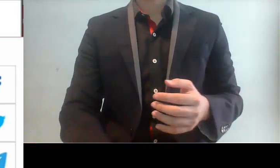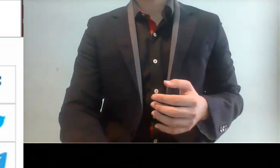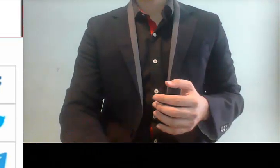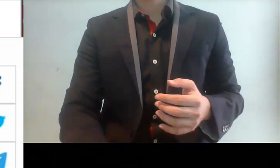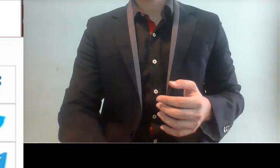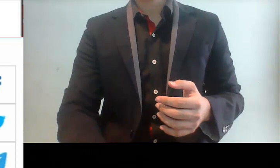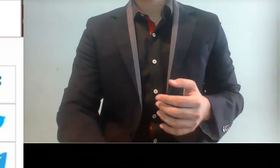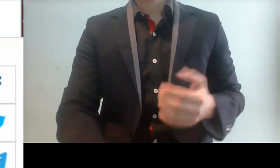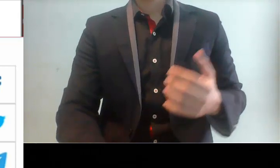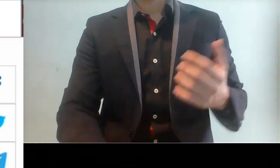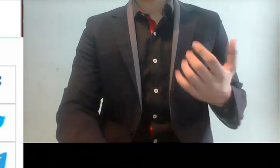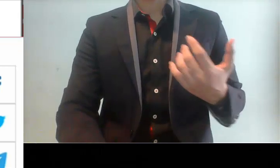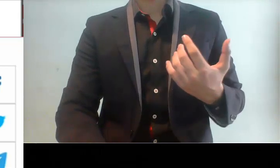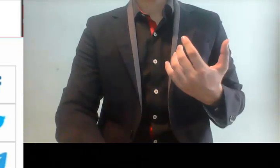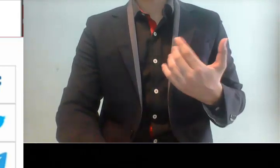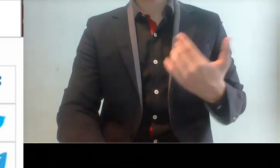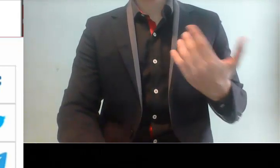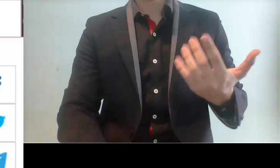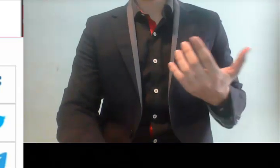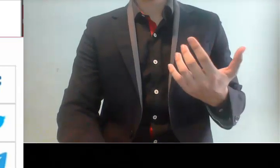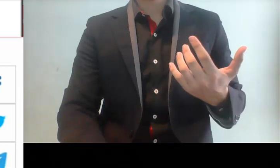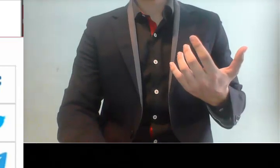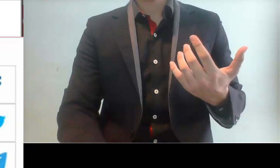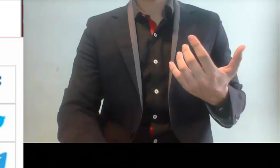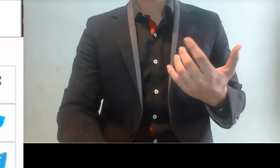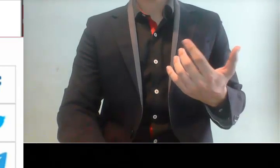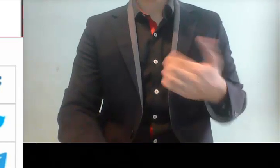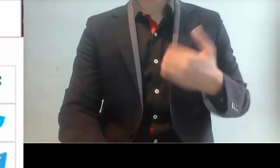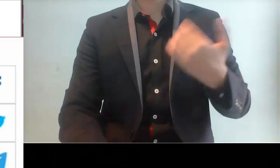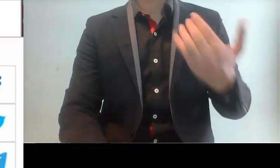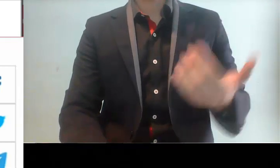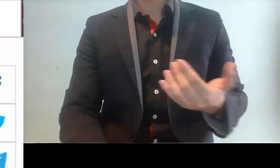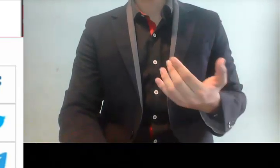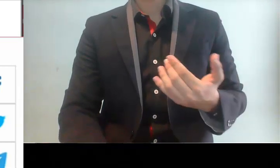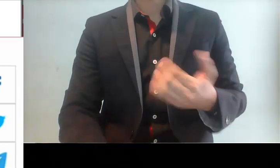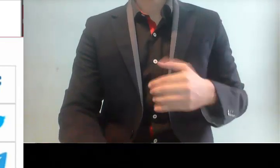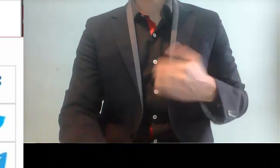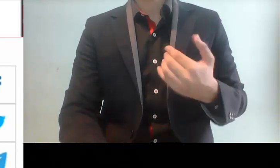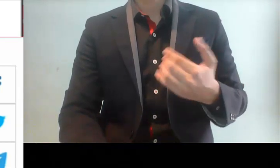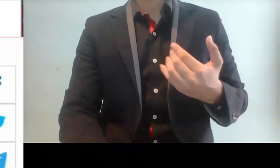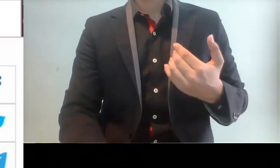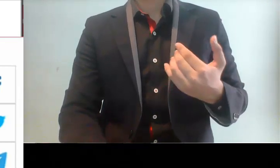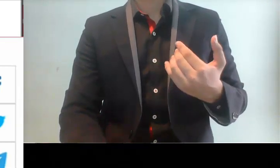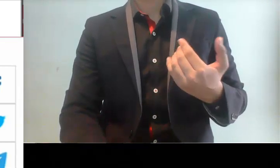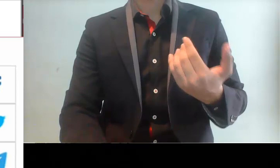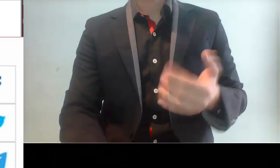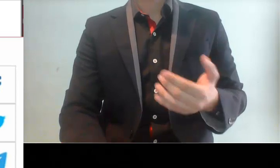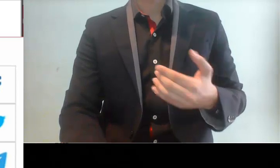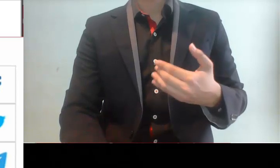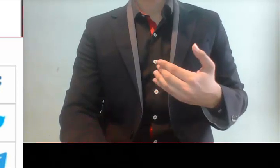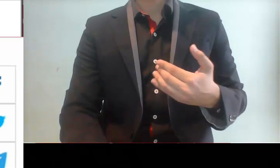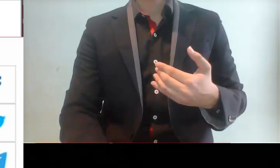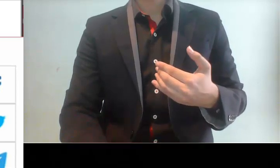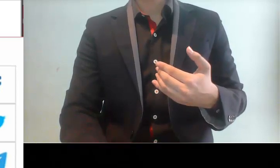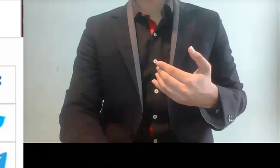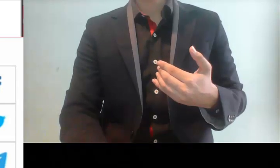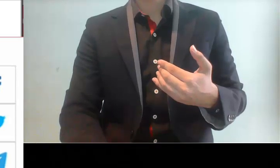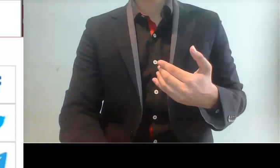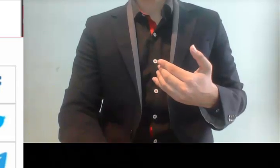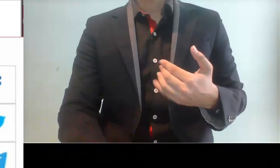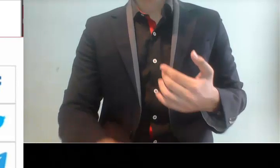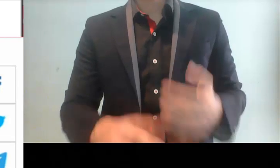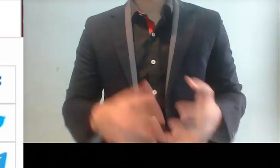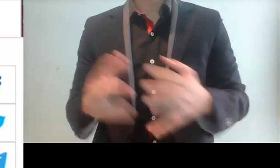que en serio, creo que lo que se tiene que hacer es no permitir que el 100% de las votaciones sean electrónicas, porque puede que un